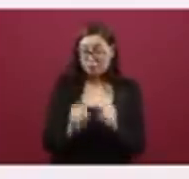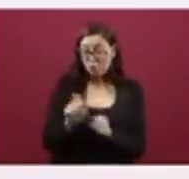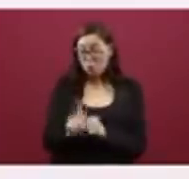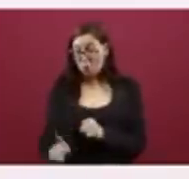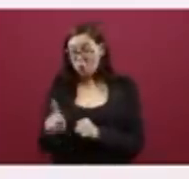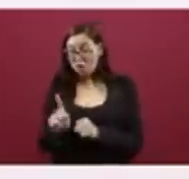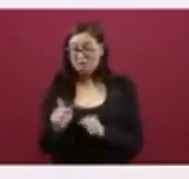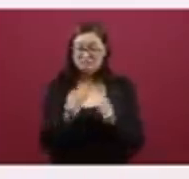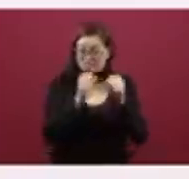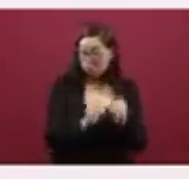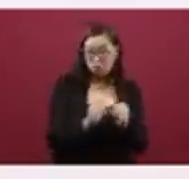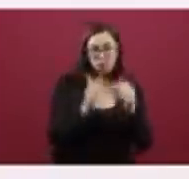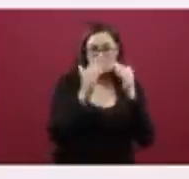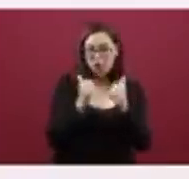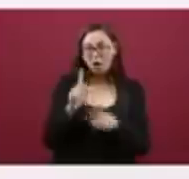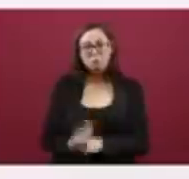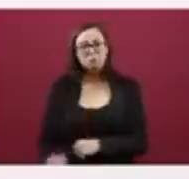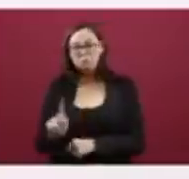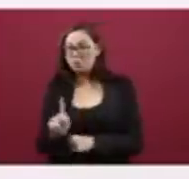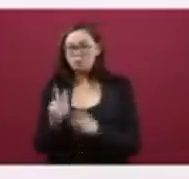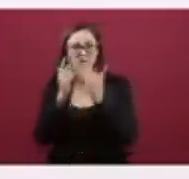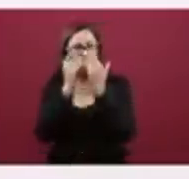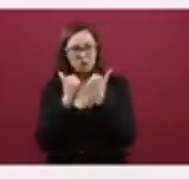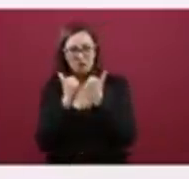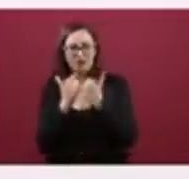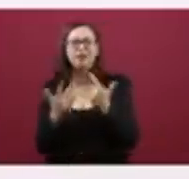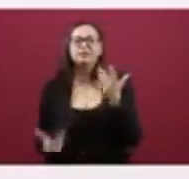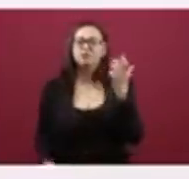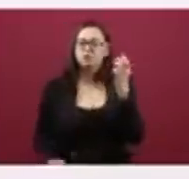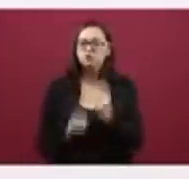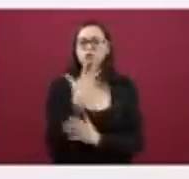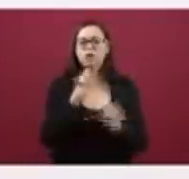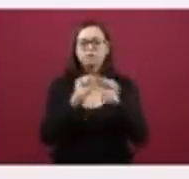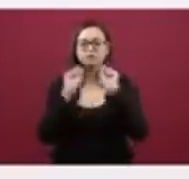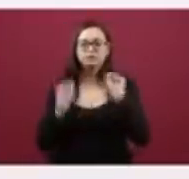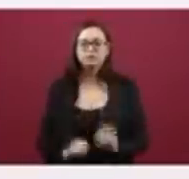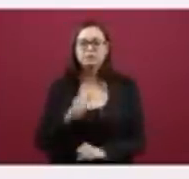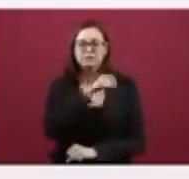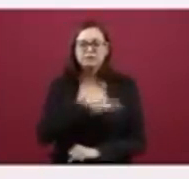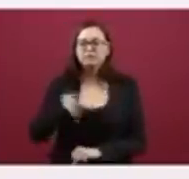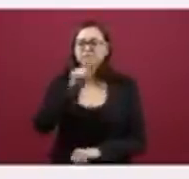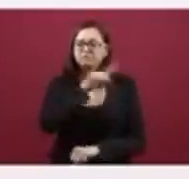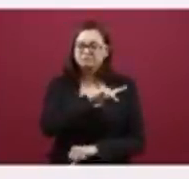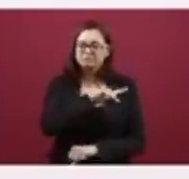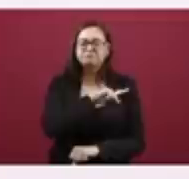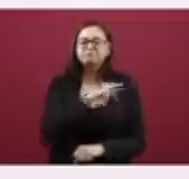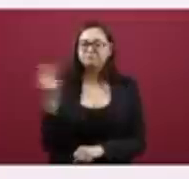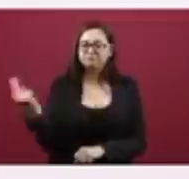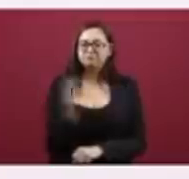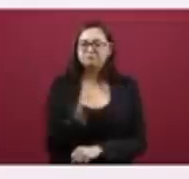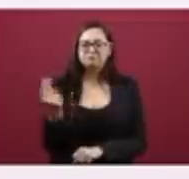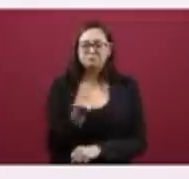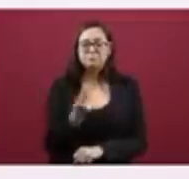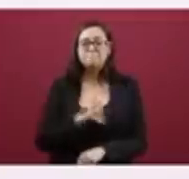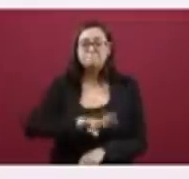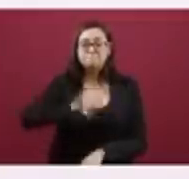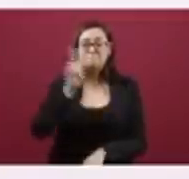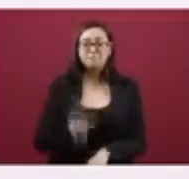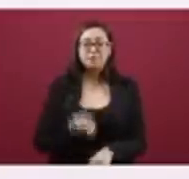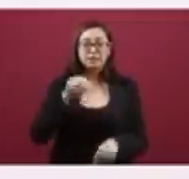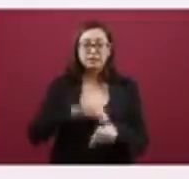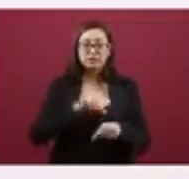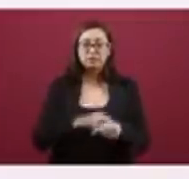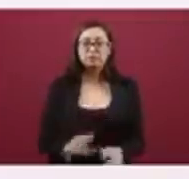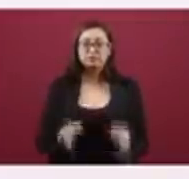popular por un nuevo sistema de salud con atención médica de